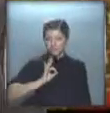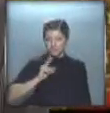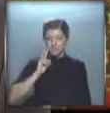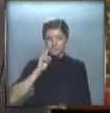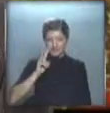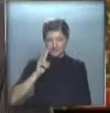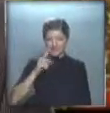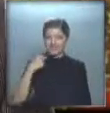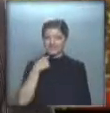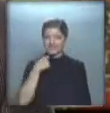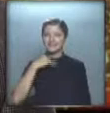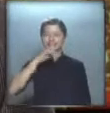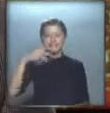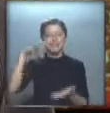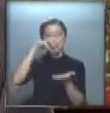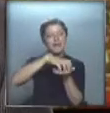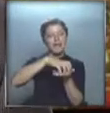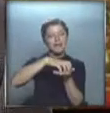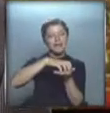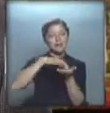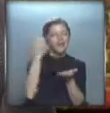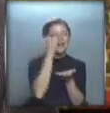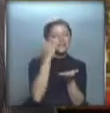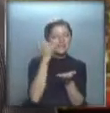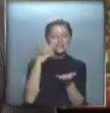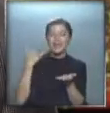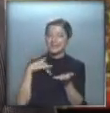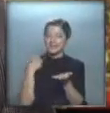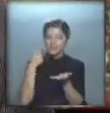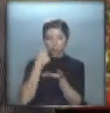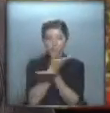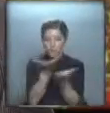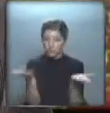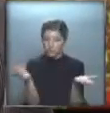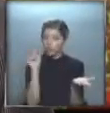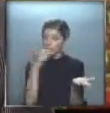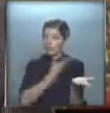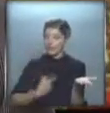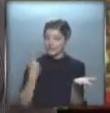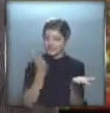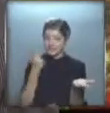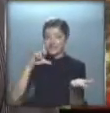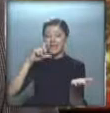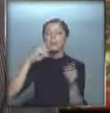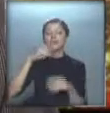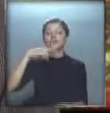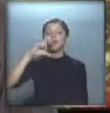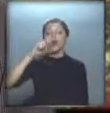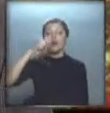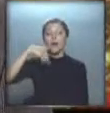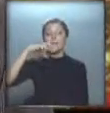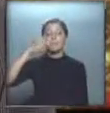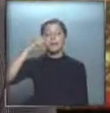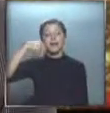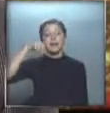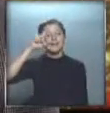de Artes y Ciencias Cinematográficas de la Argentina dio a conocer, a través de su presidente, hablamos de Juan José Campanella, quiénes son los